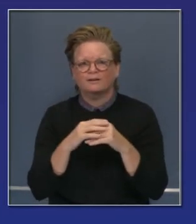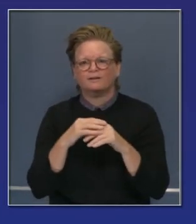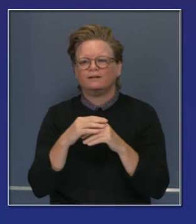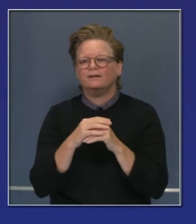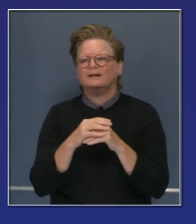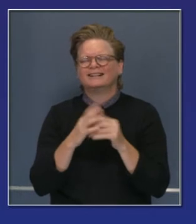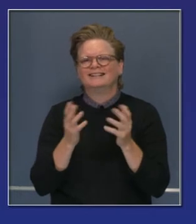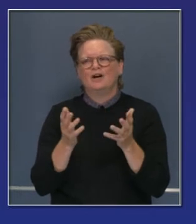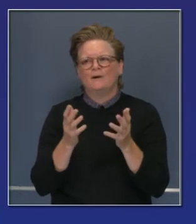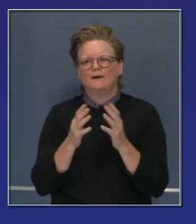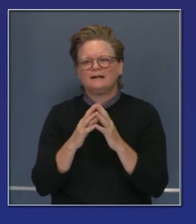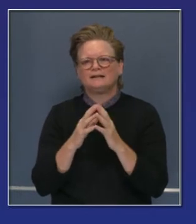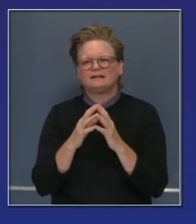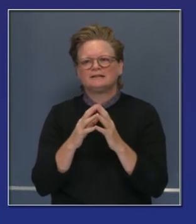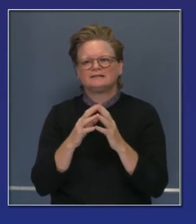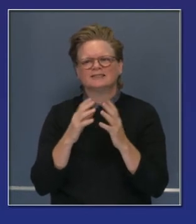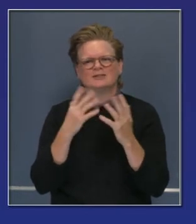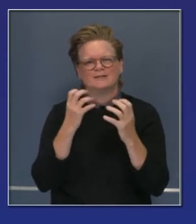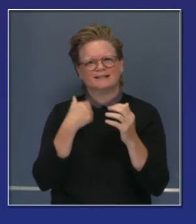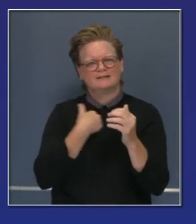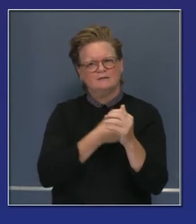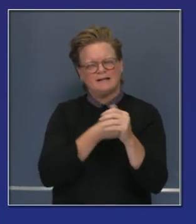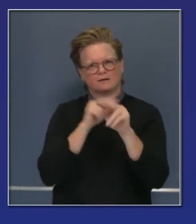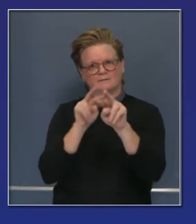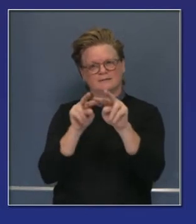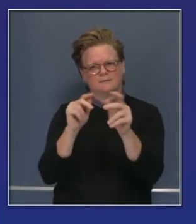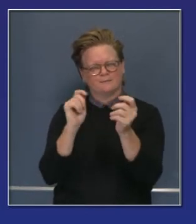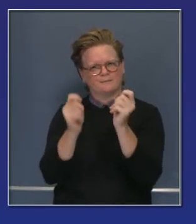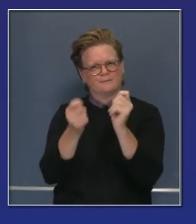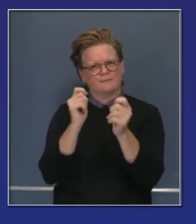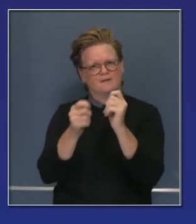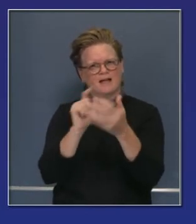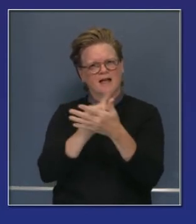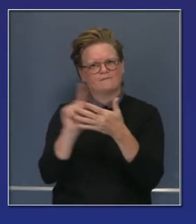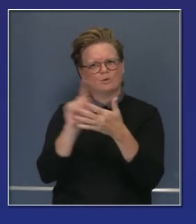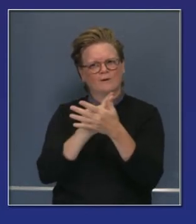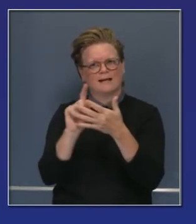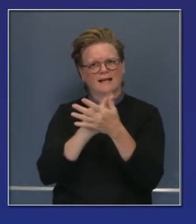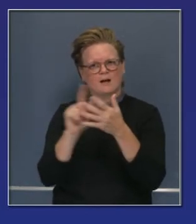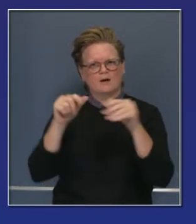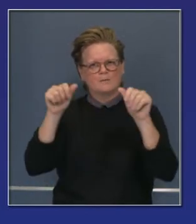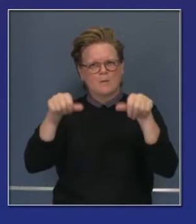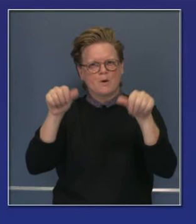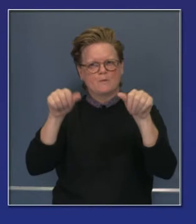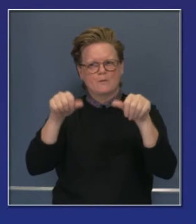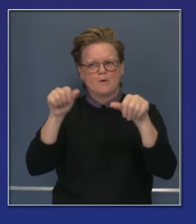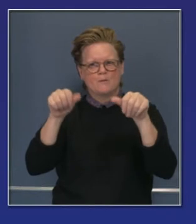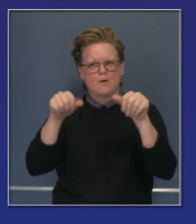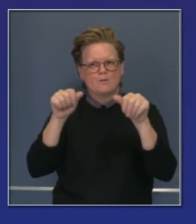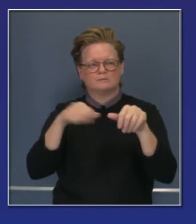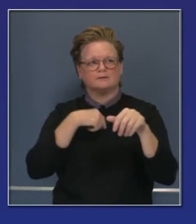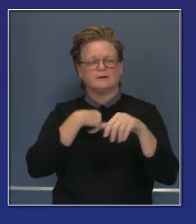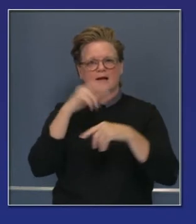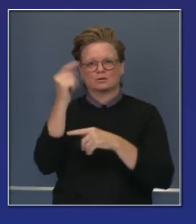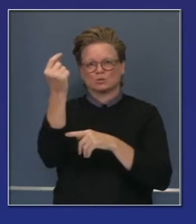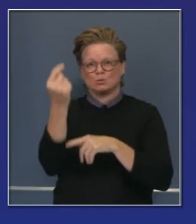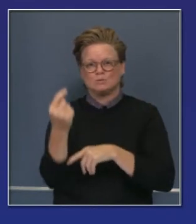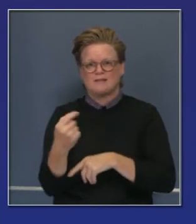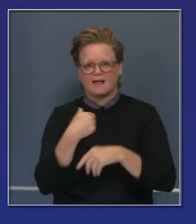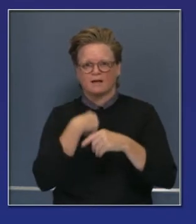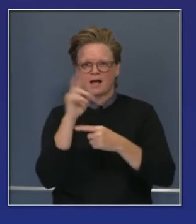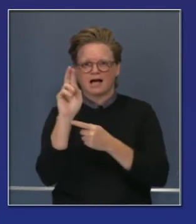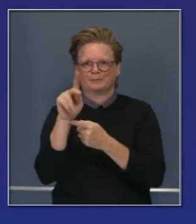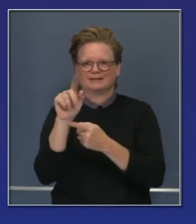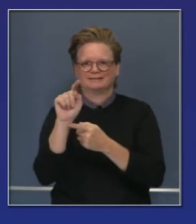de esa lista, que en breve iban a salir. En un momento les mostraremos esa información actualizada. Y sí